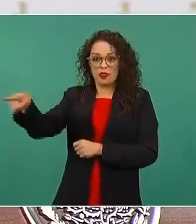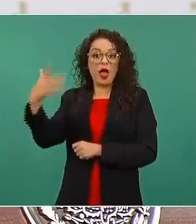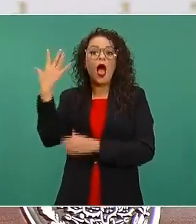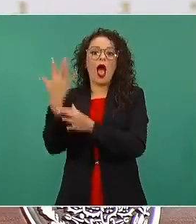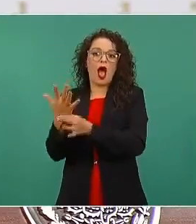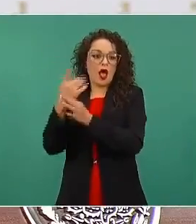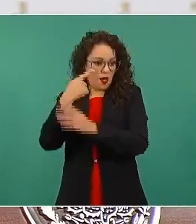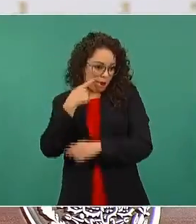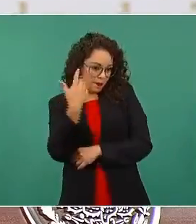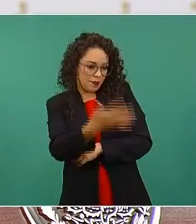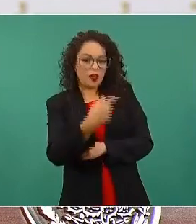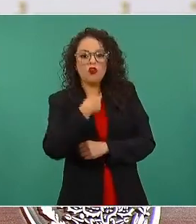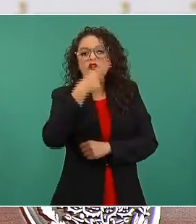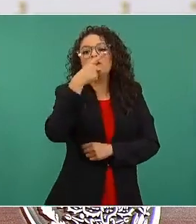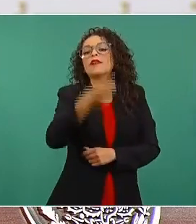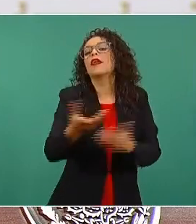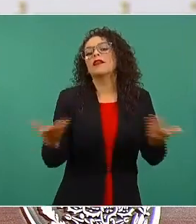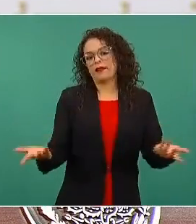¿ya vistes?